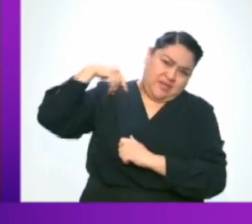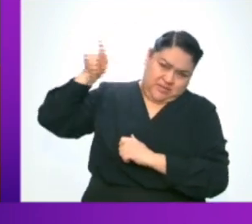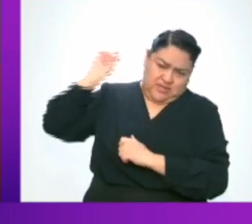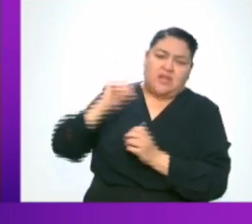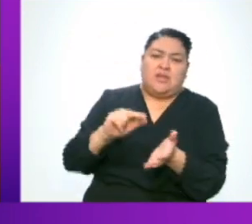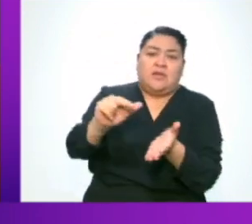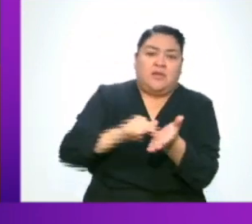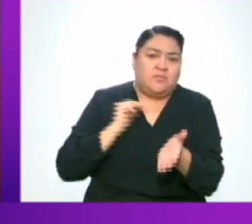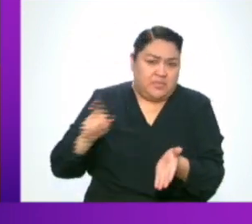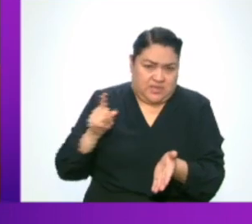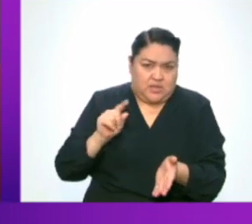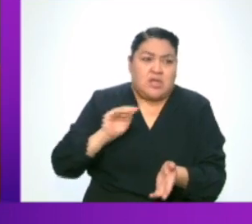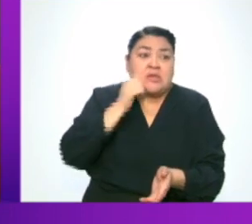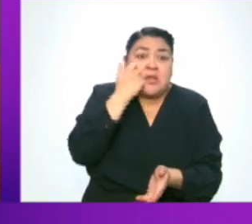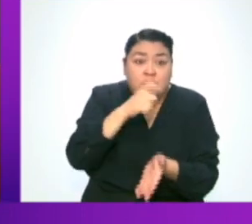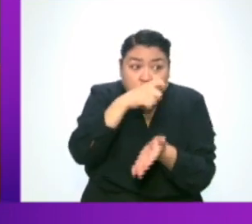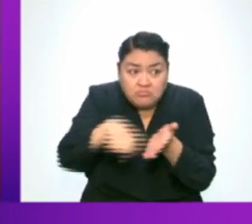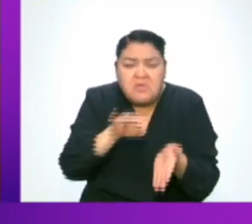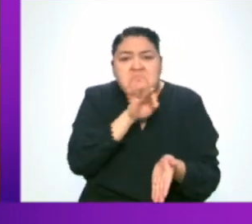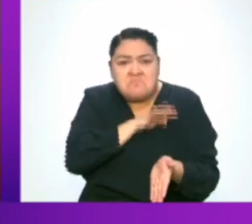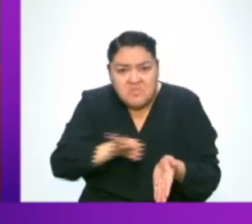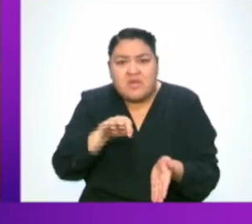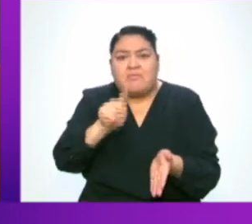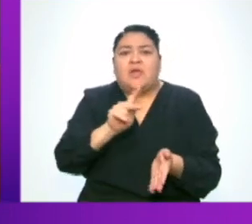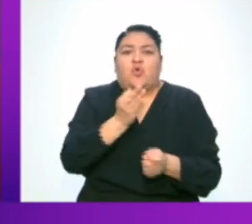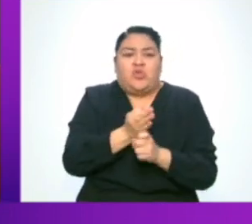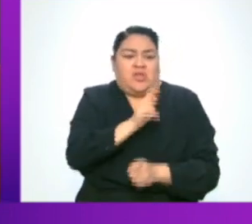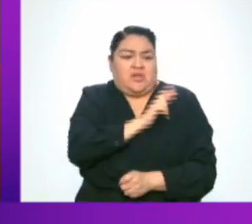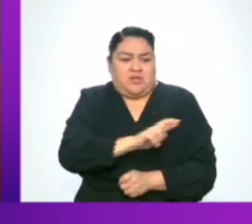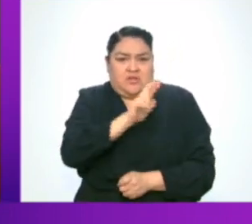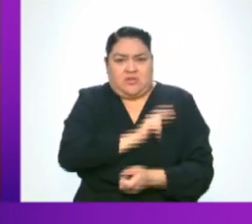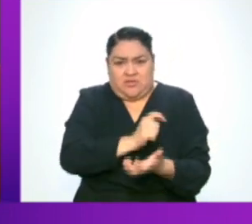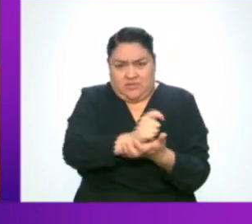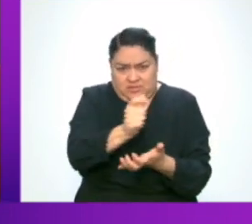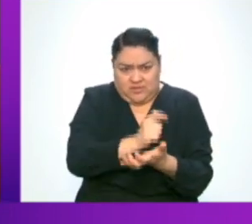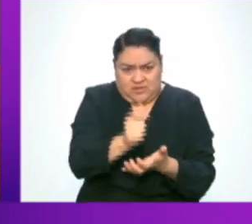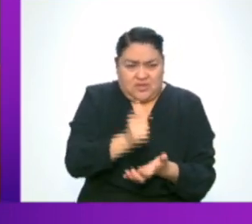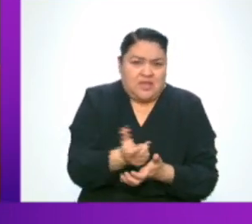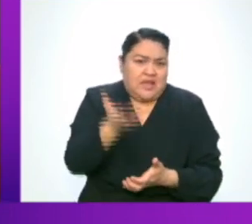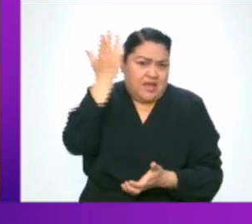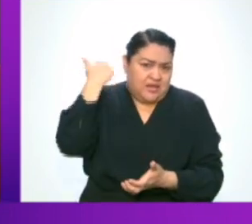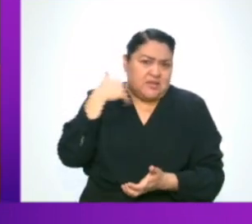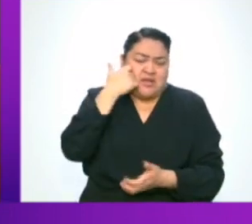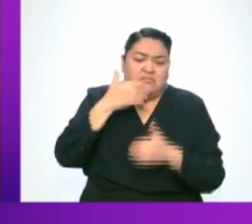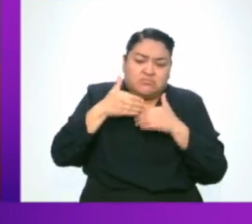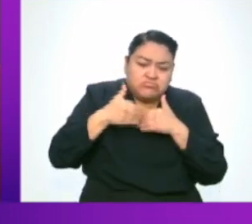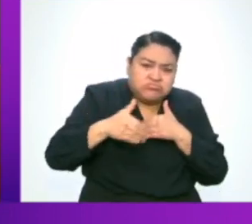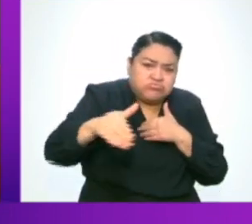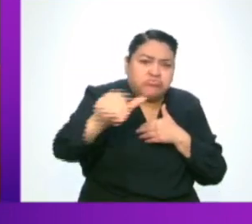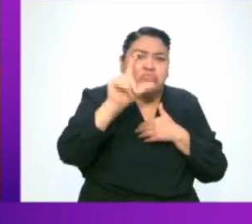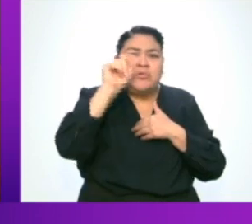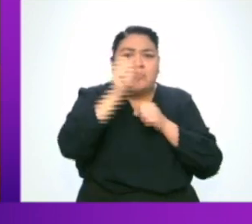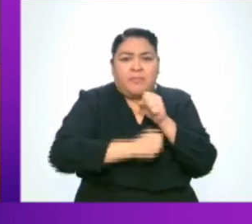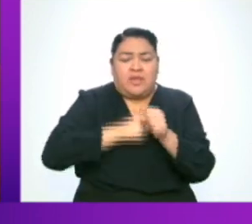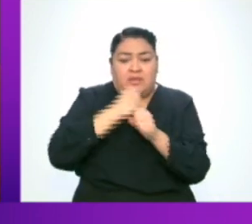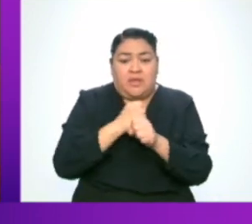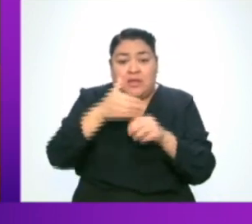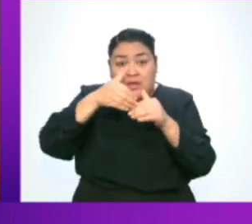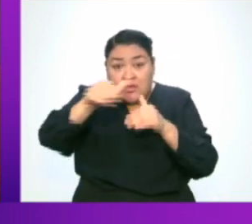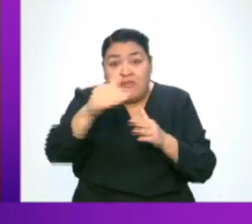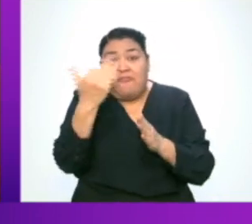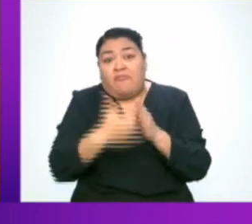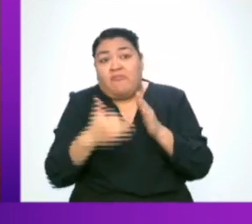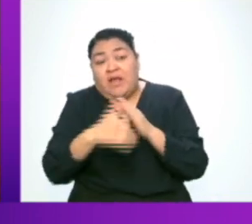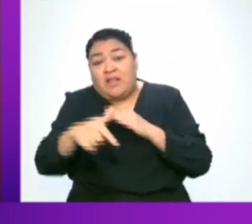y eh otra persona eh con una opción a compra de 20 años queman 12 años que se